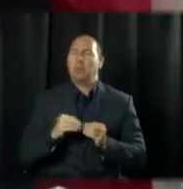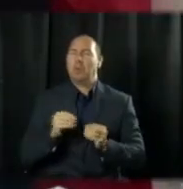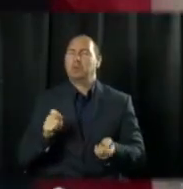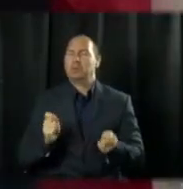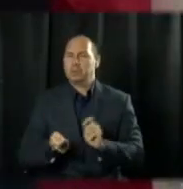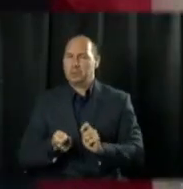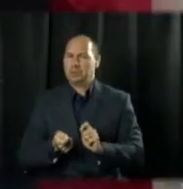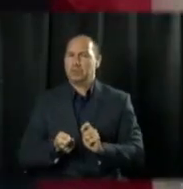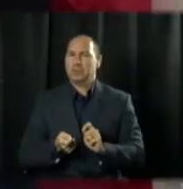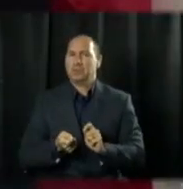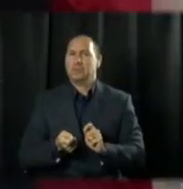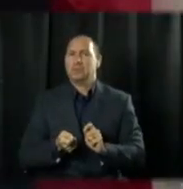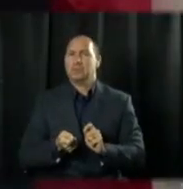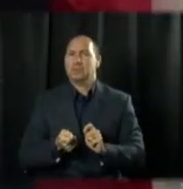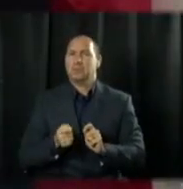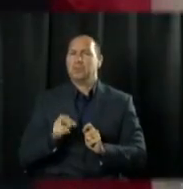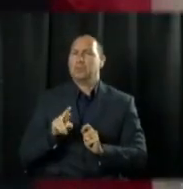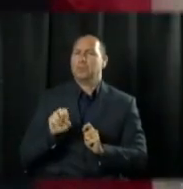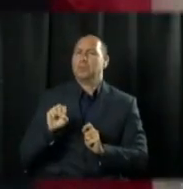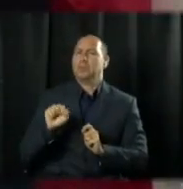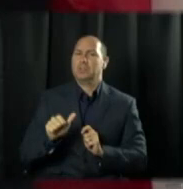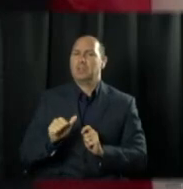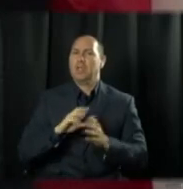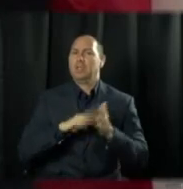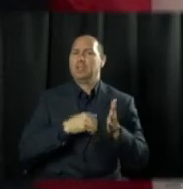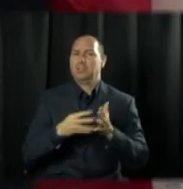hay cambios hoy, es lo que está